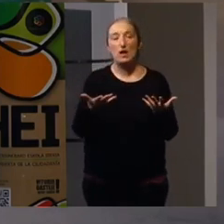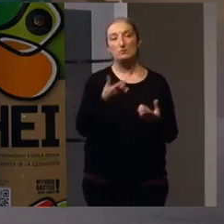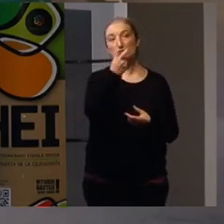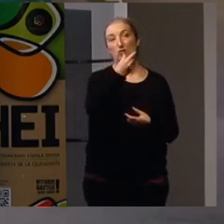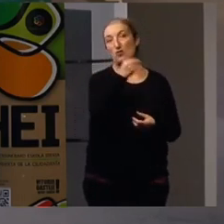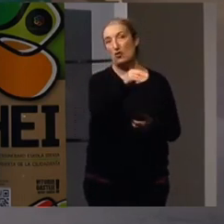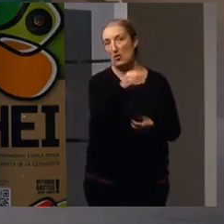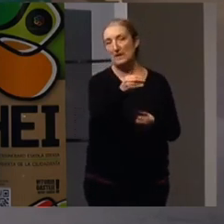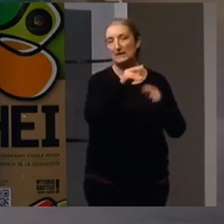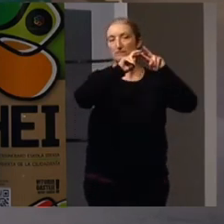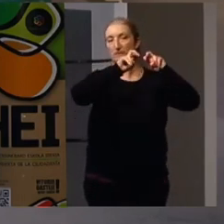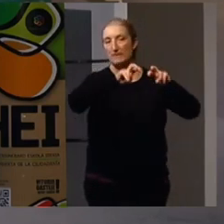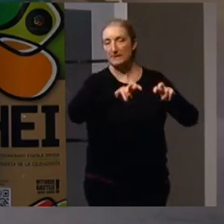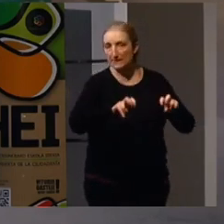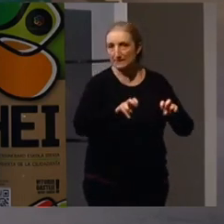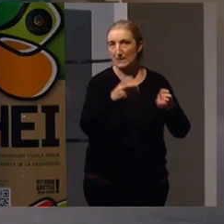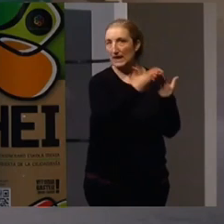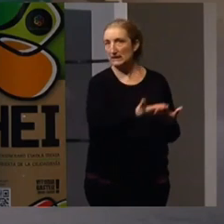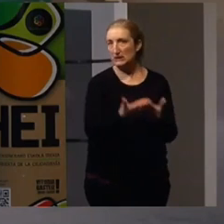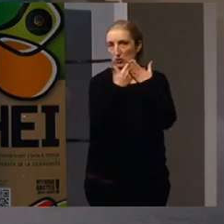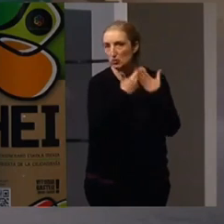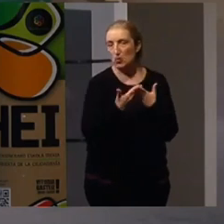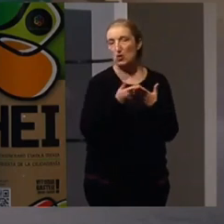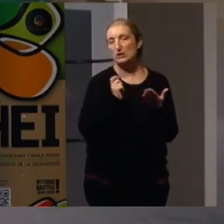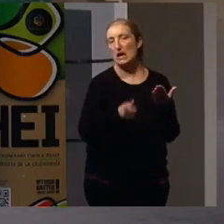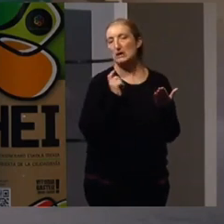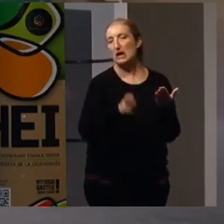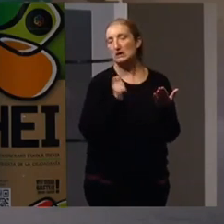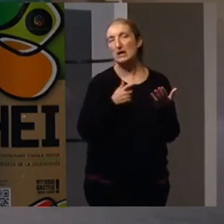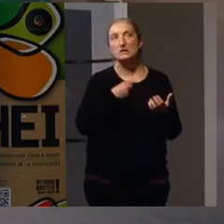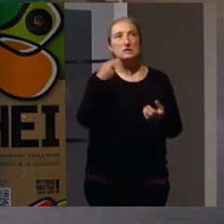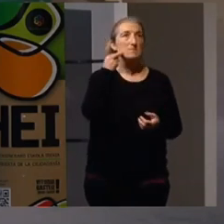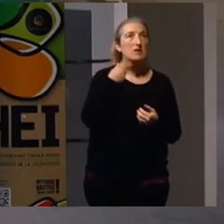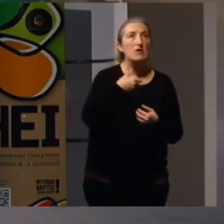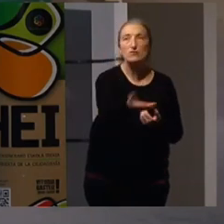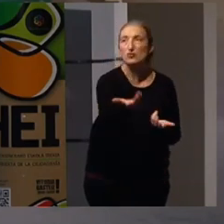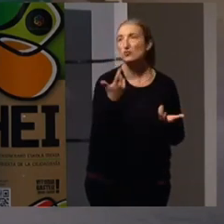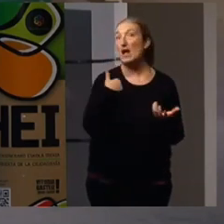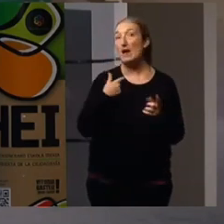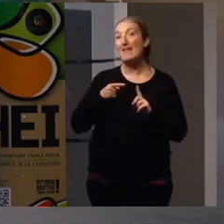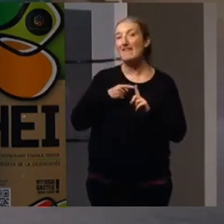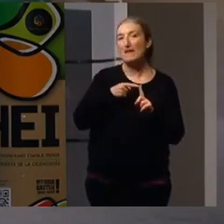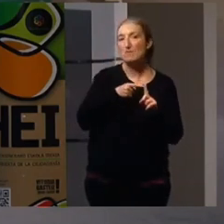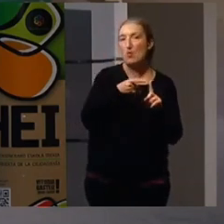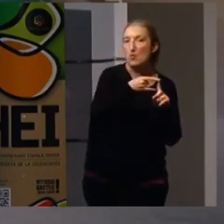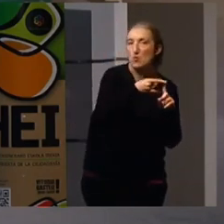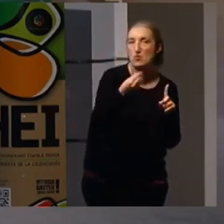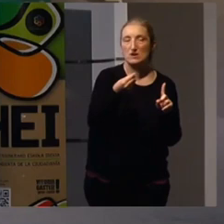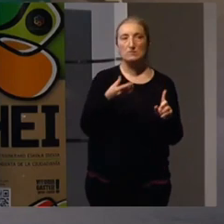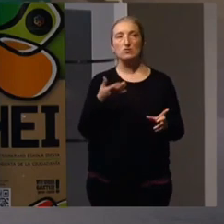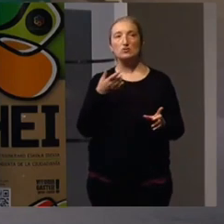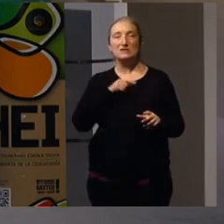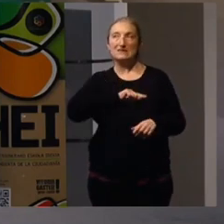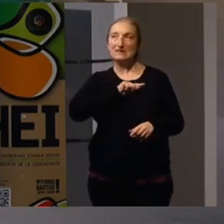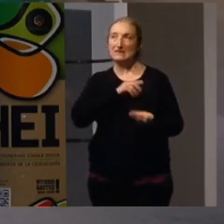con las chavales, cuando se hacen estudios cualitativos, lo que se ve es que sistemáticamente hablan de incertidumbre, hablan de miedo al futuro, hablan de bullying muchísimo y hablan